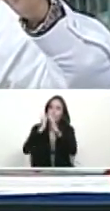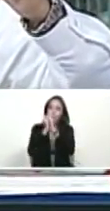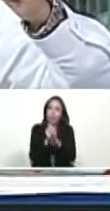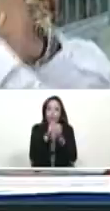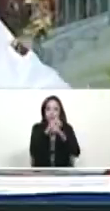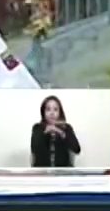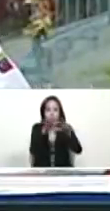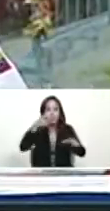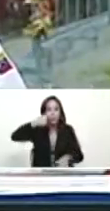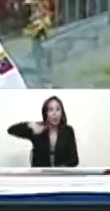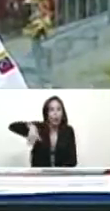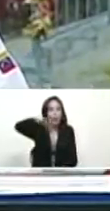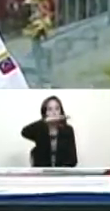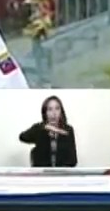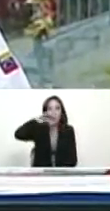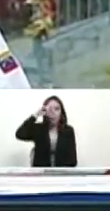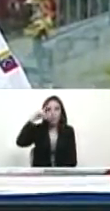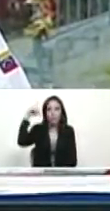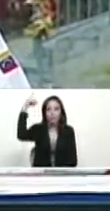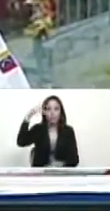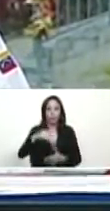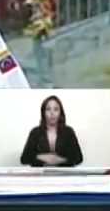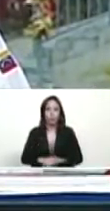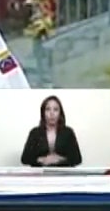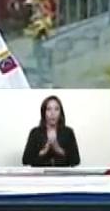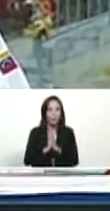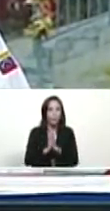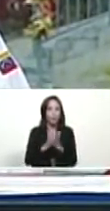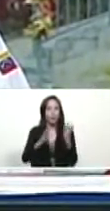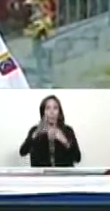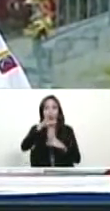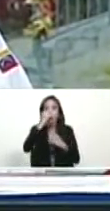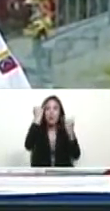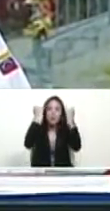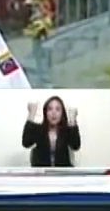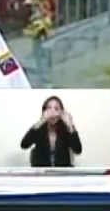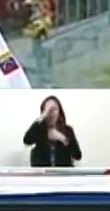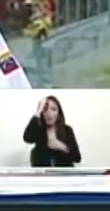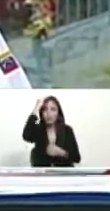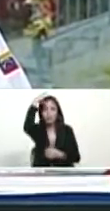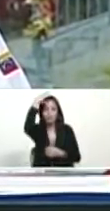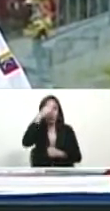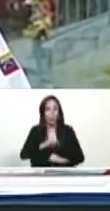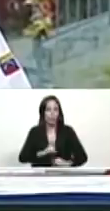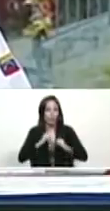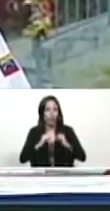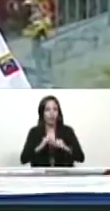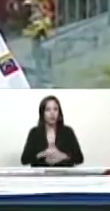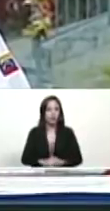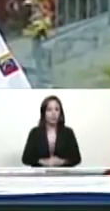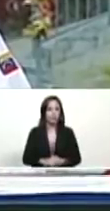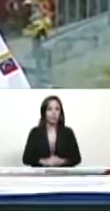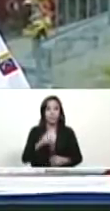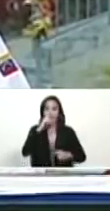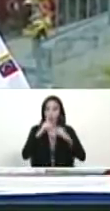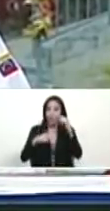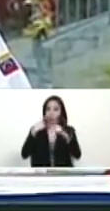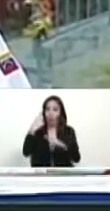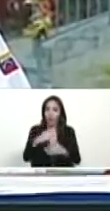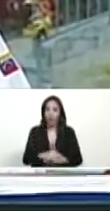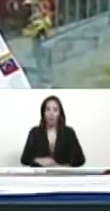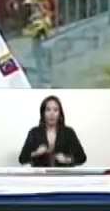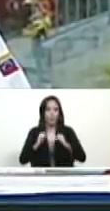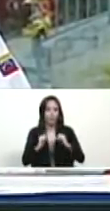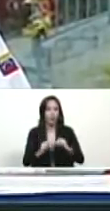para nuestro pueblo, pido a Dios sabiduría y fortaleza, porque el año